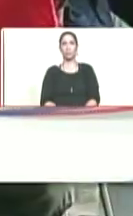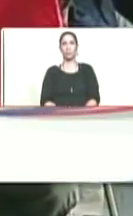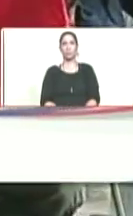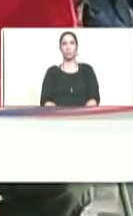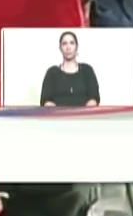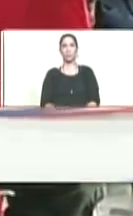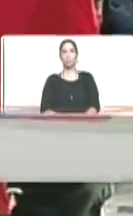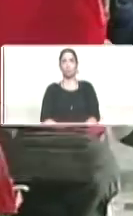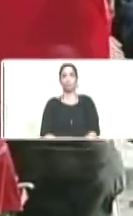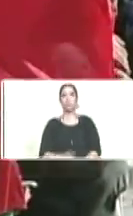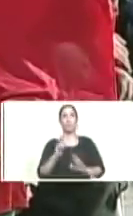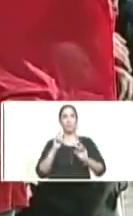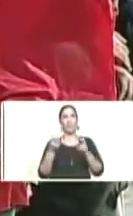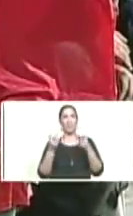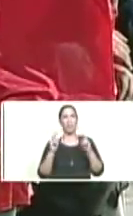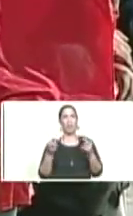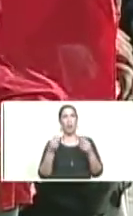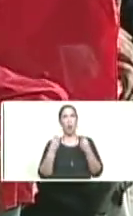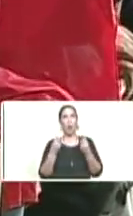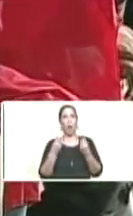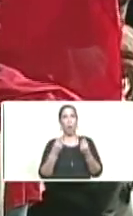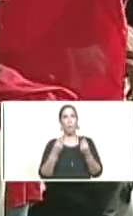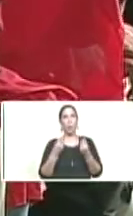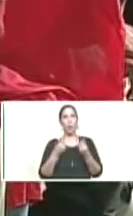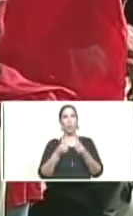el tema de la distribución.